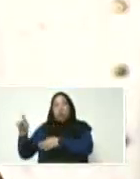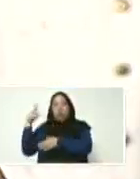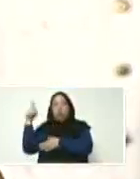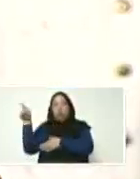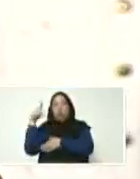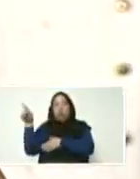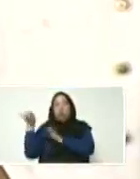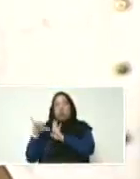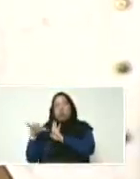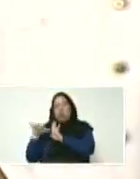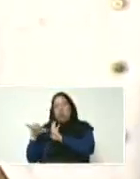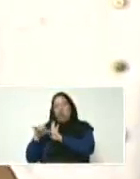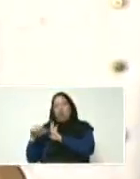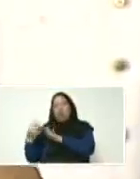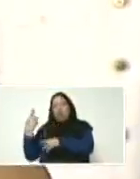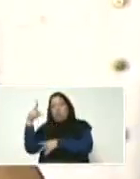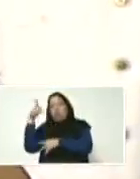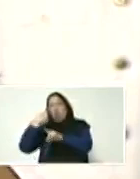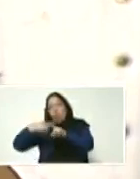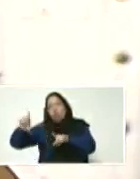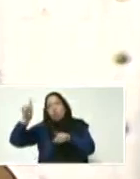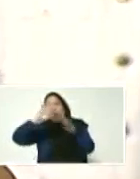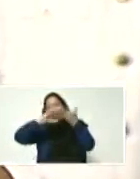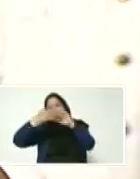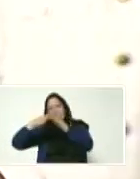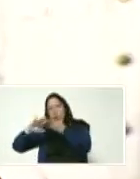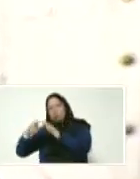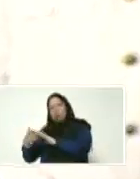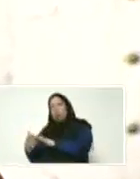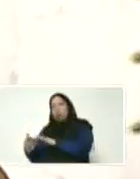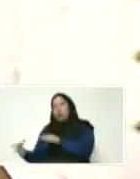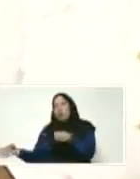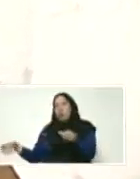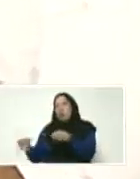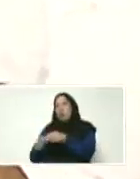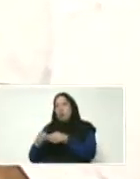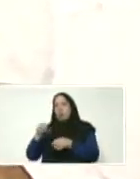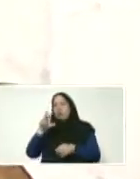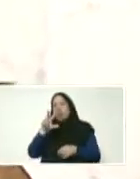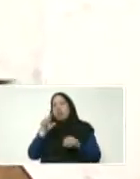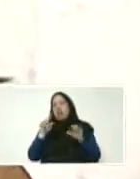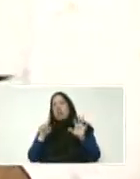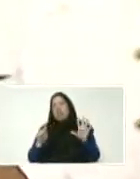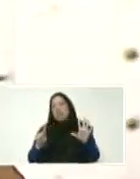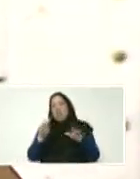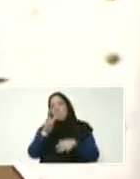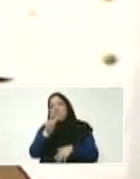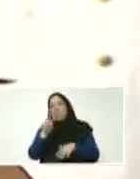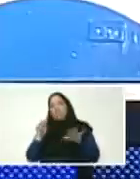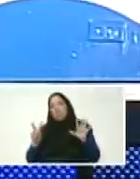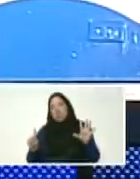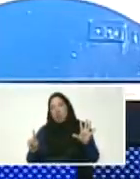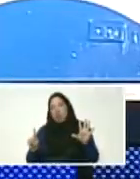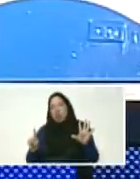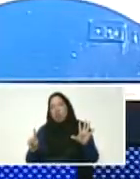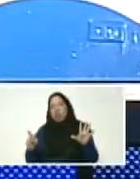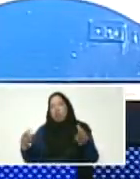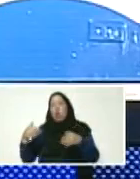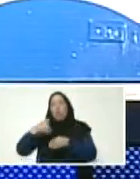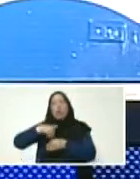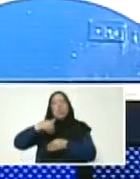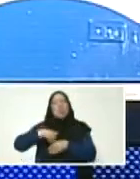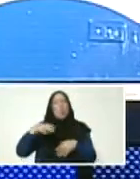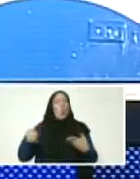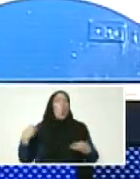que pertenecemos todos, pero de otra comuna. De la Concentración Nacional 3626. Correcto. ¿Cómo estuvo esas elecciones? ¿Te eligieron